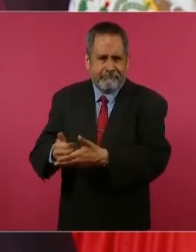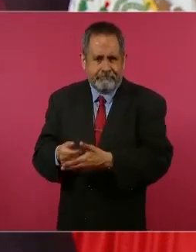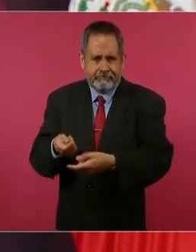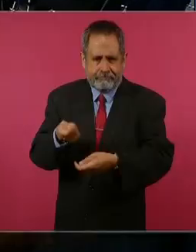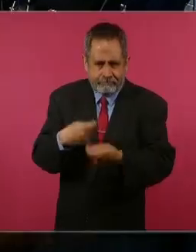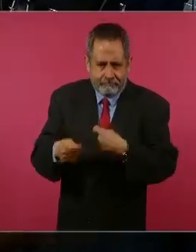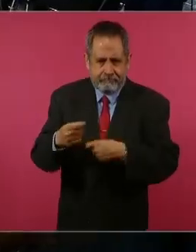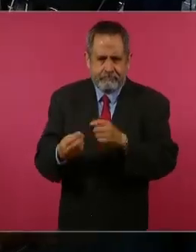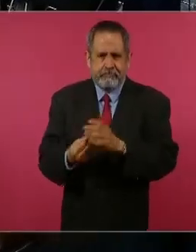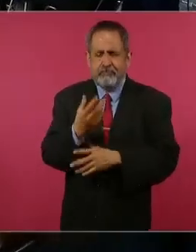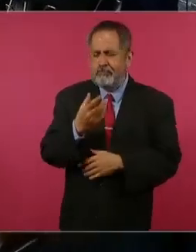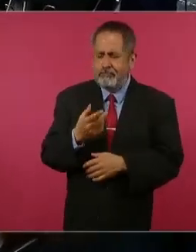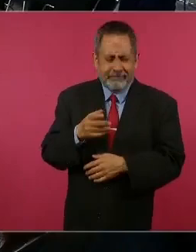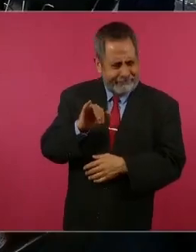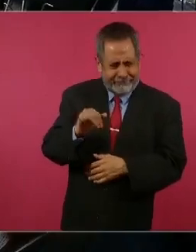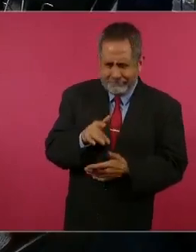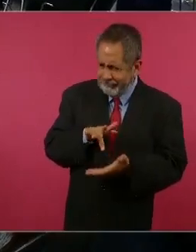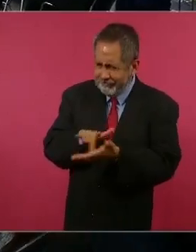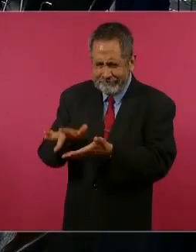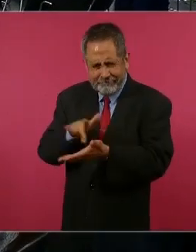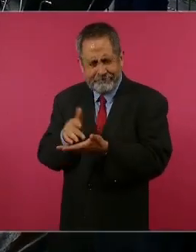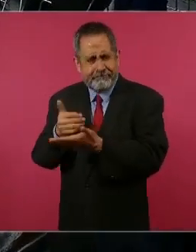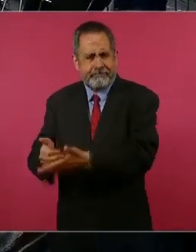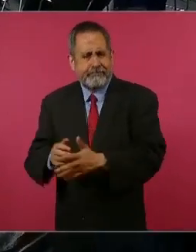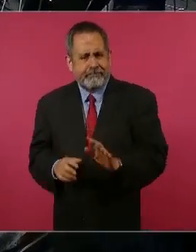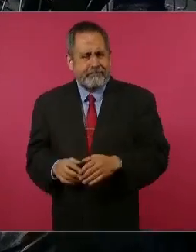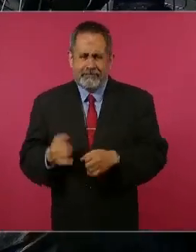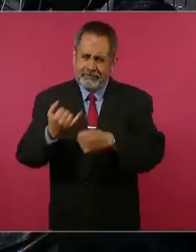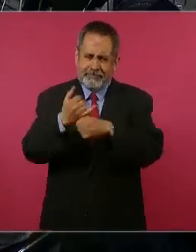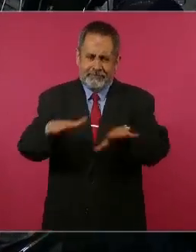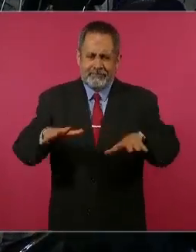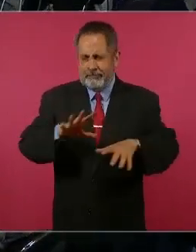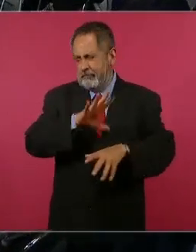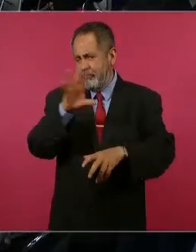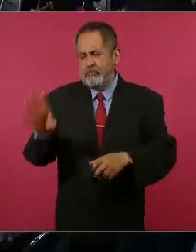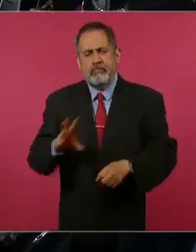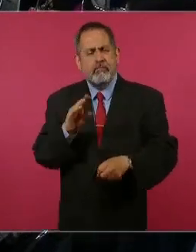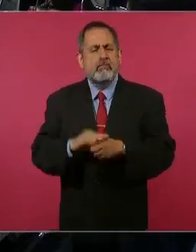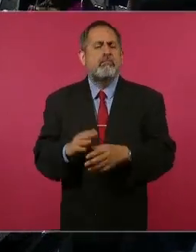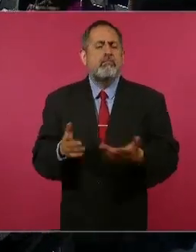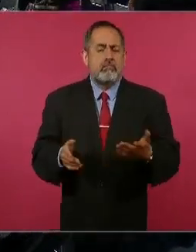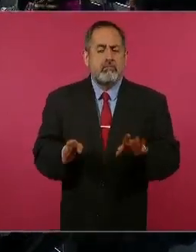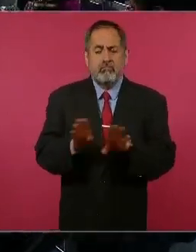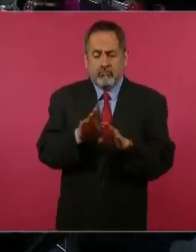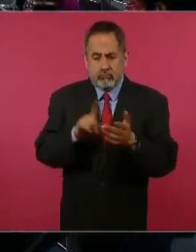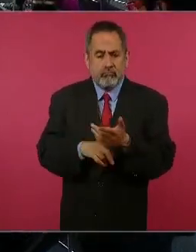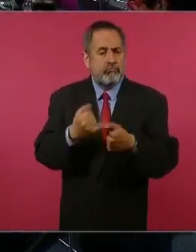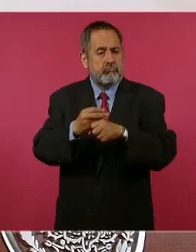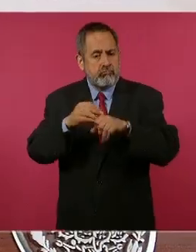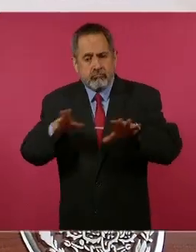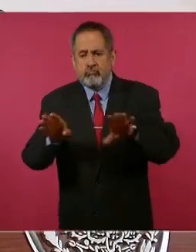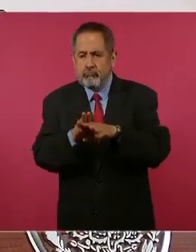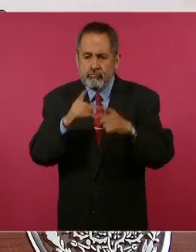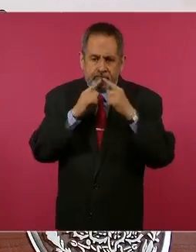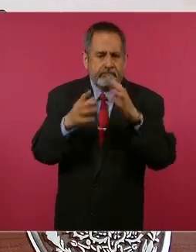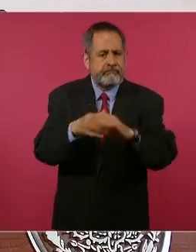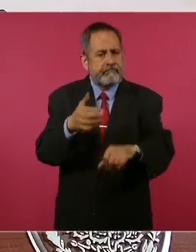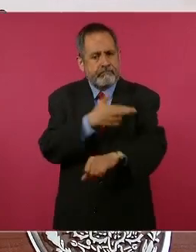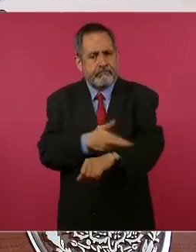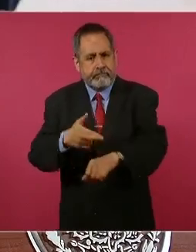sustituirla y toda la información de cuándo se dispersan los fondos